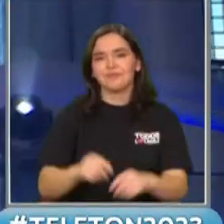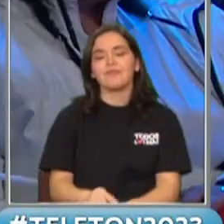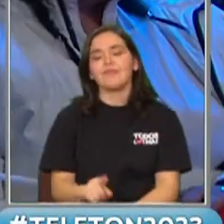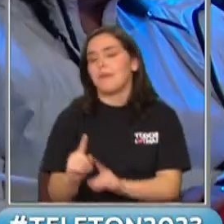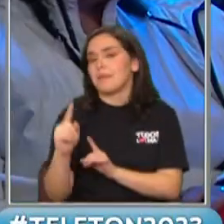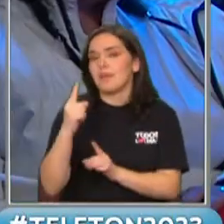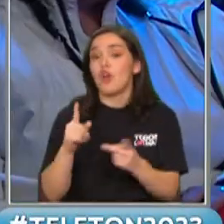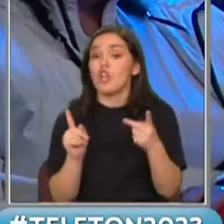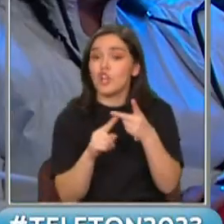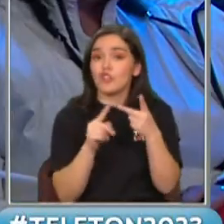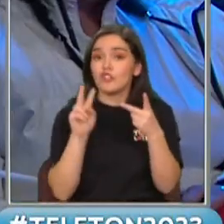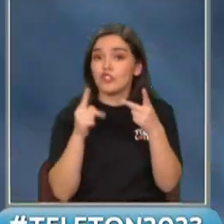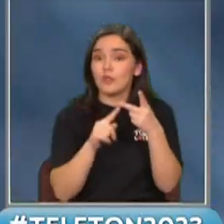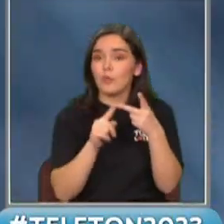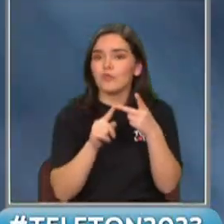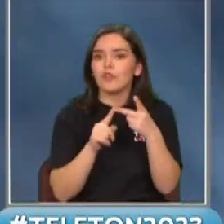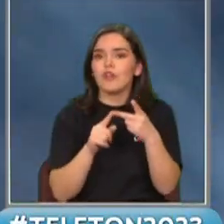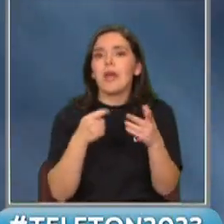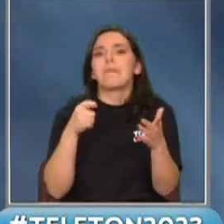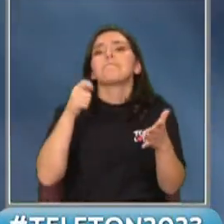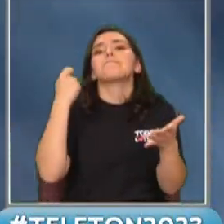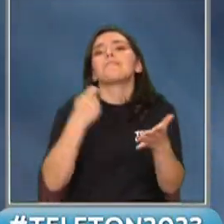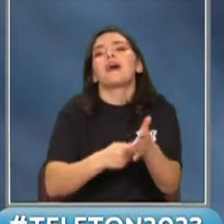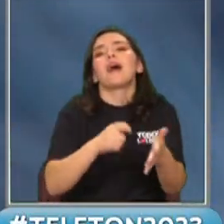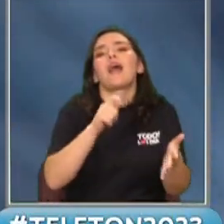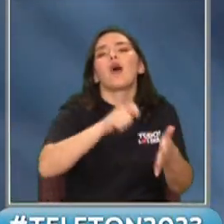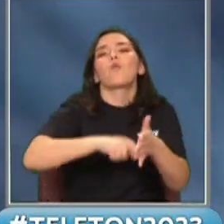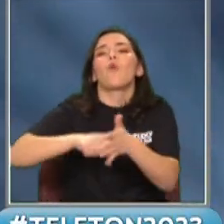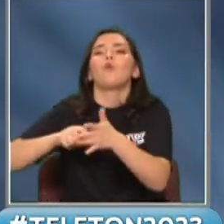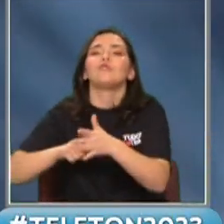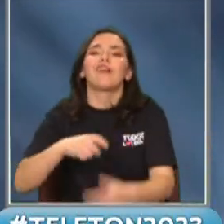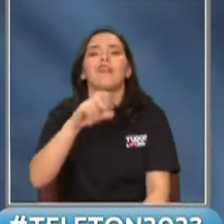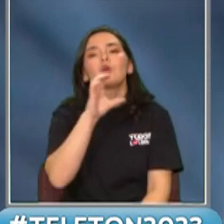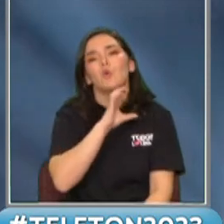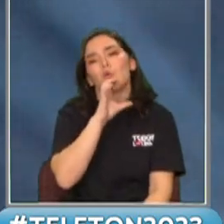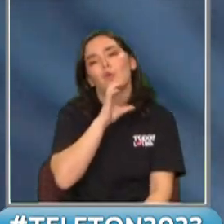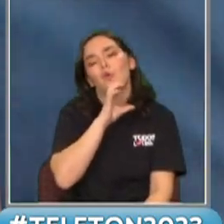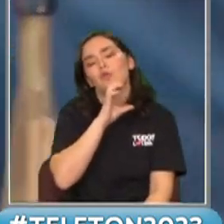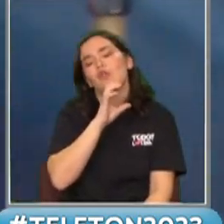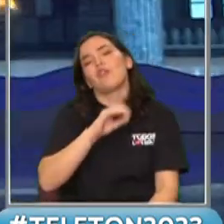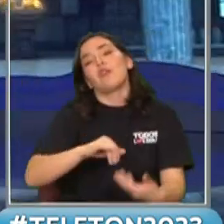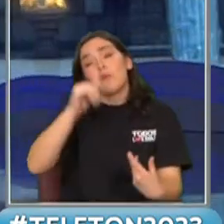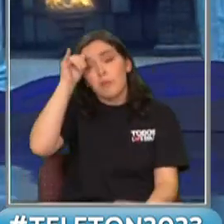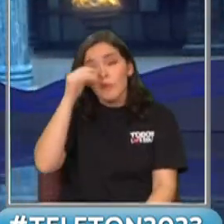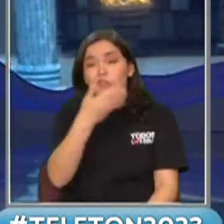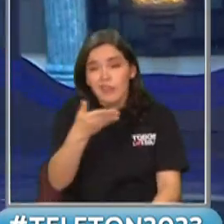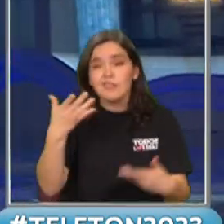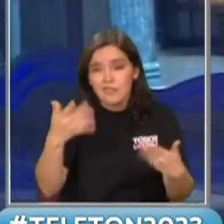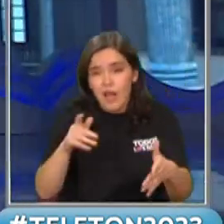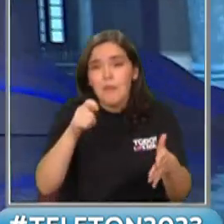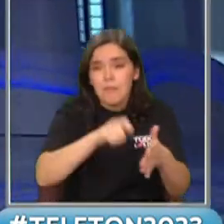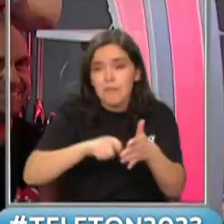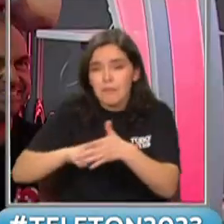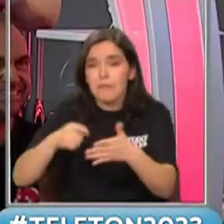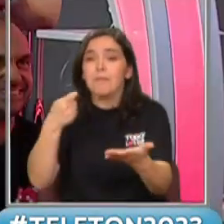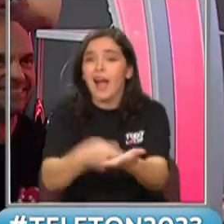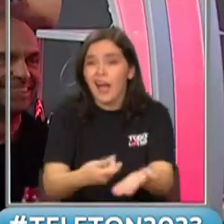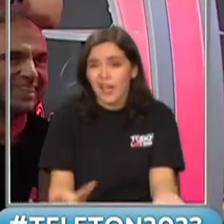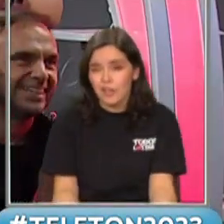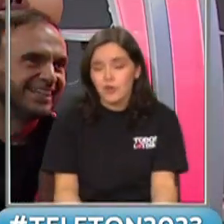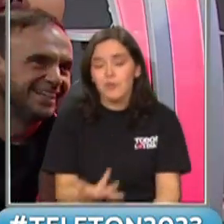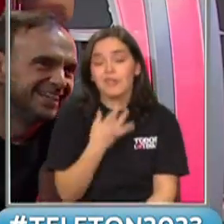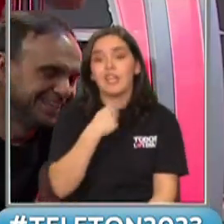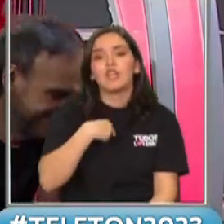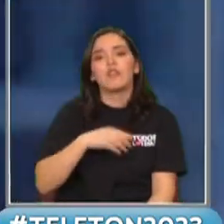primero y lo segundo es pagar la cuota huevón del curso Oye disculpa pagaron la cuota es que yo